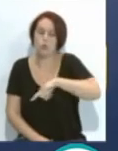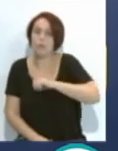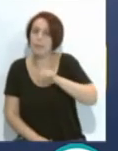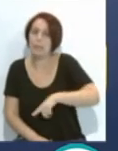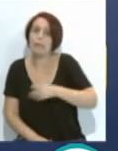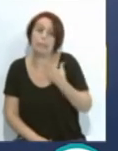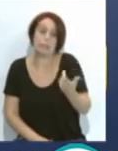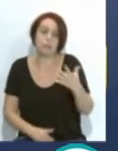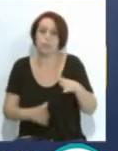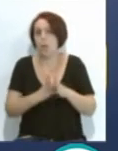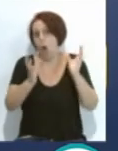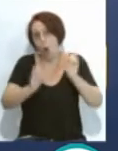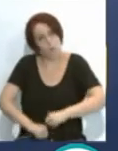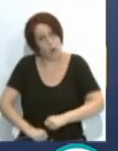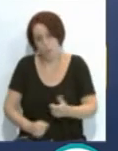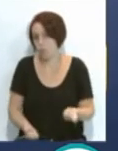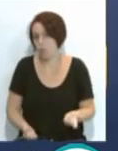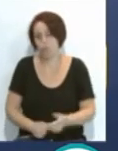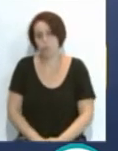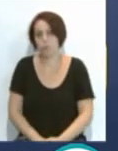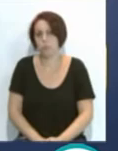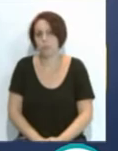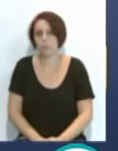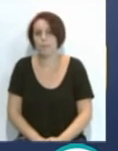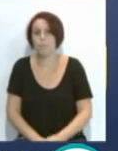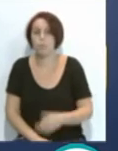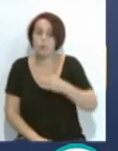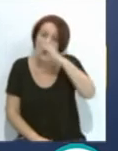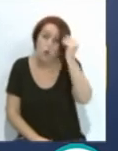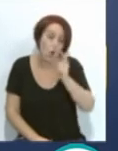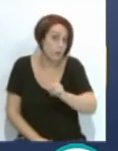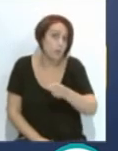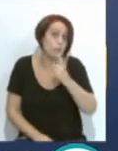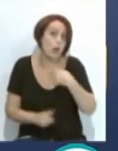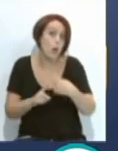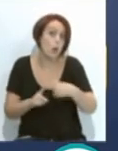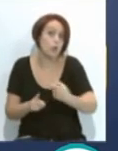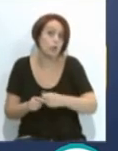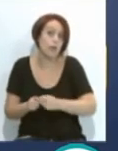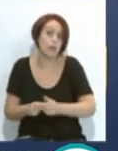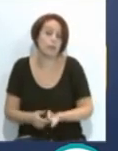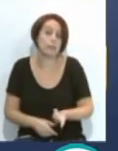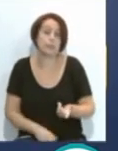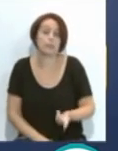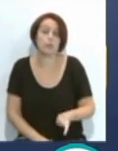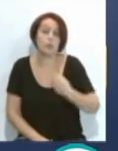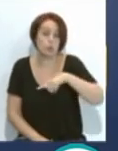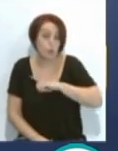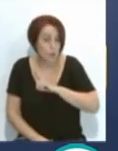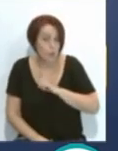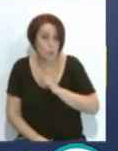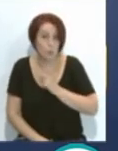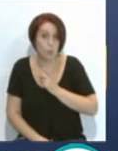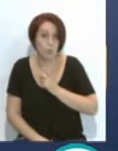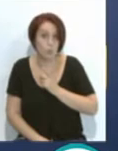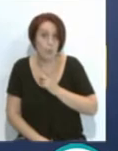hubo consenso absoluto, a quedarnos. No nos olvidemos de una cosa que se nos llena la boca, pero nosotros tenemos